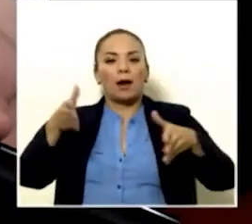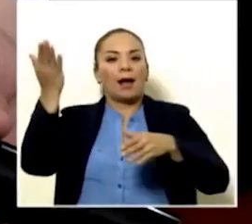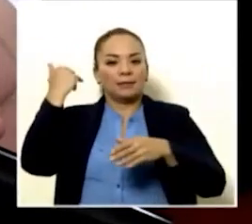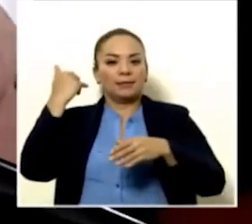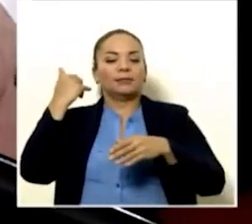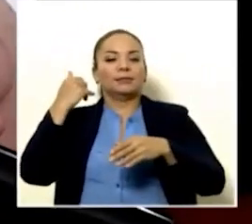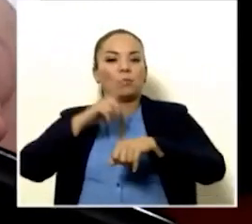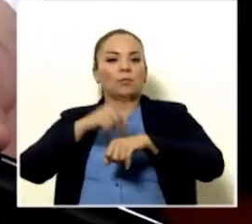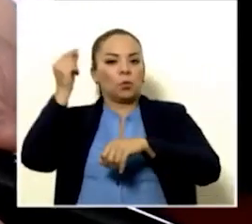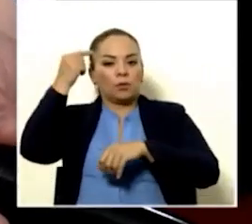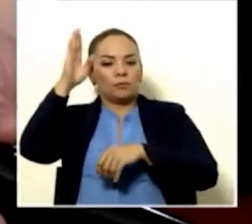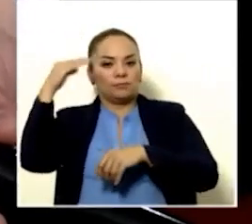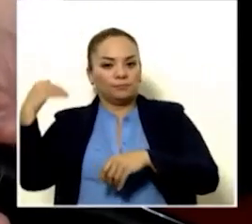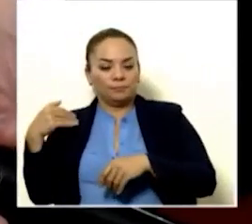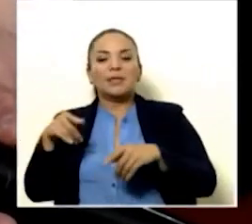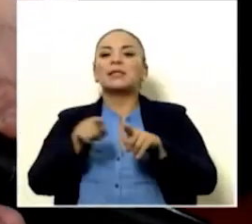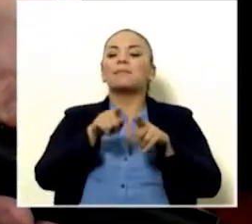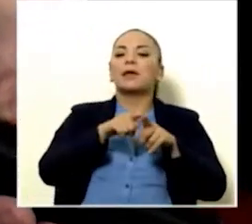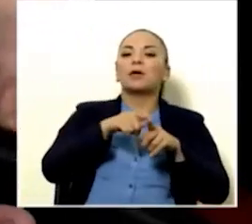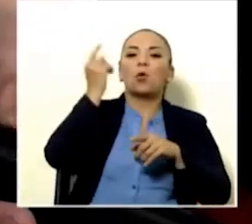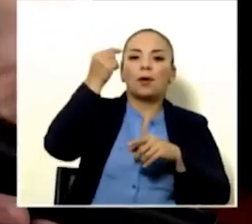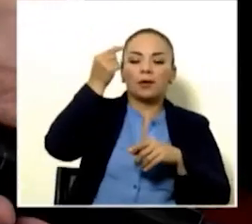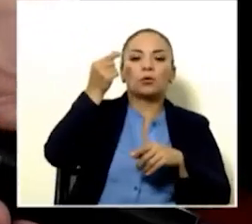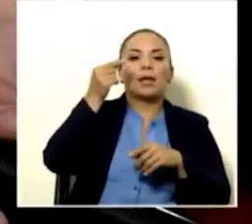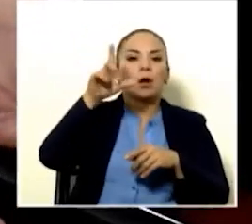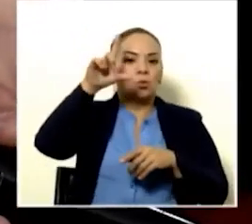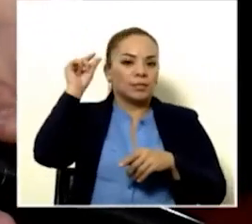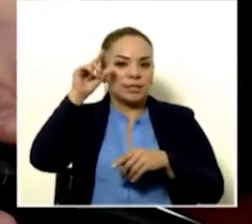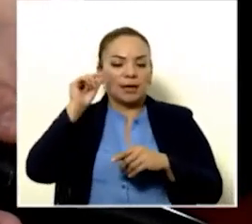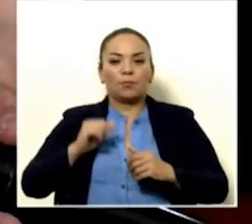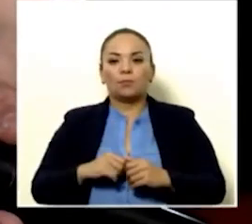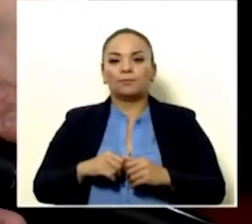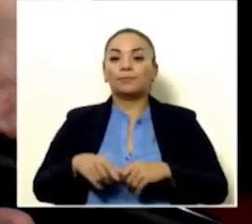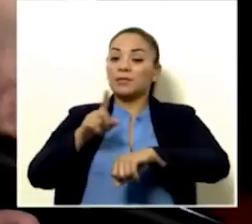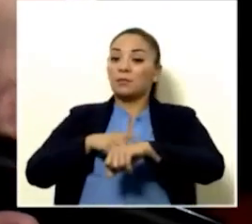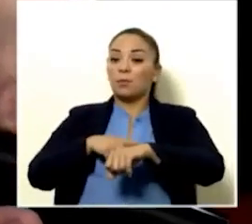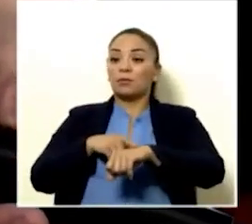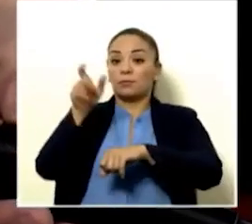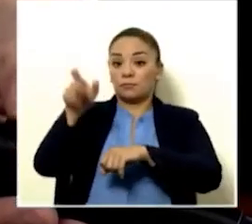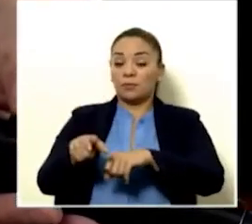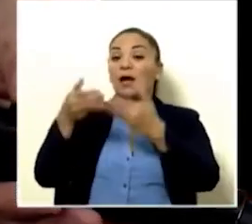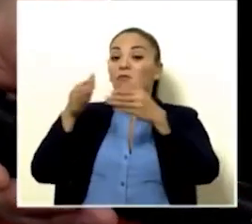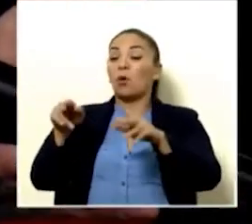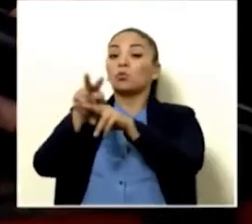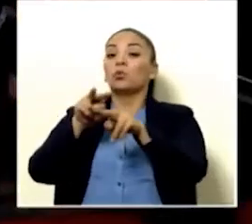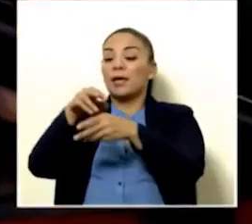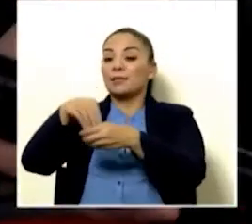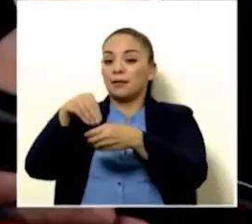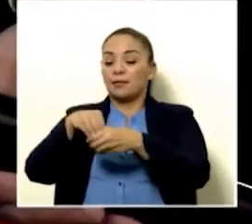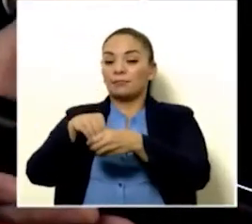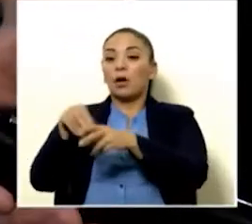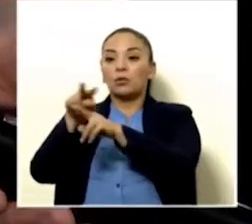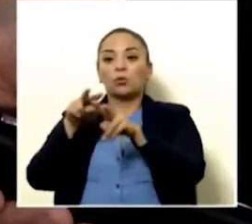Laura Chinchilla y en la administración de don Guillermo Solís. En esa época, a ella se le abrió una auditoría interna y la auditoría del